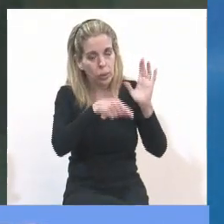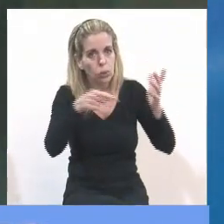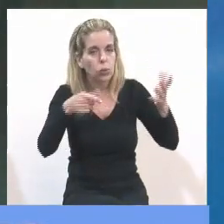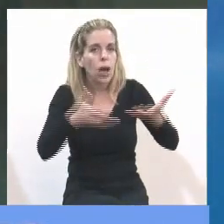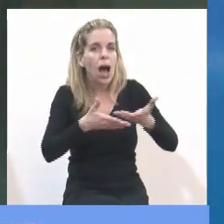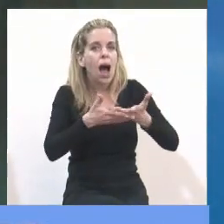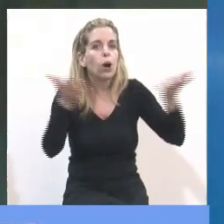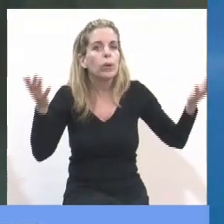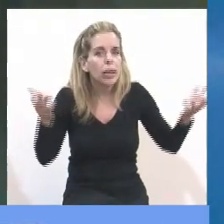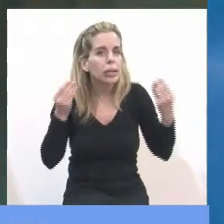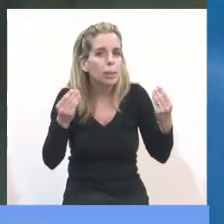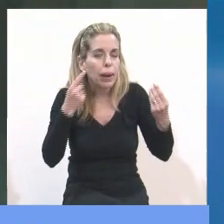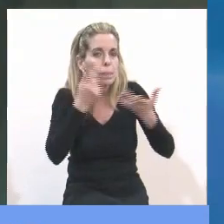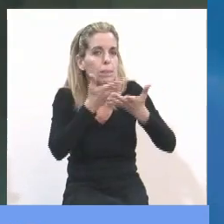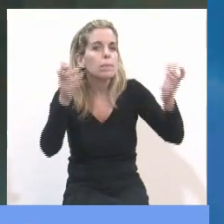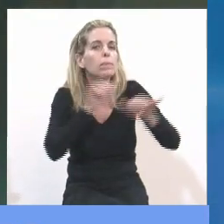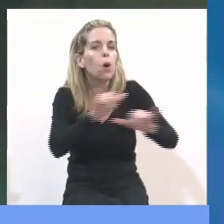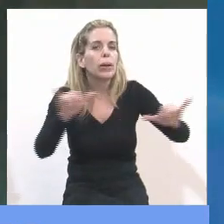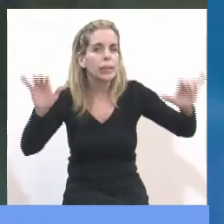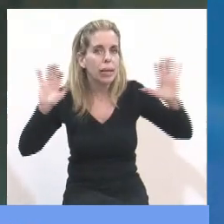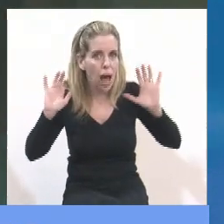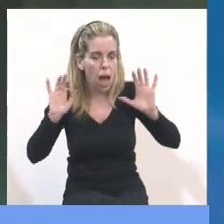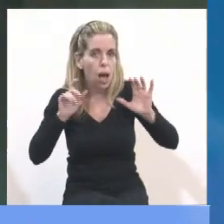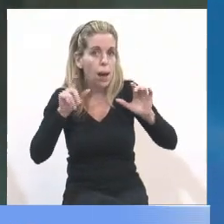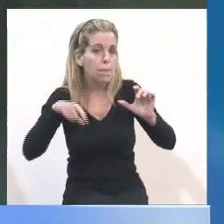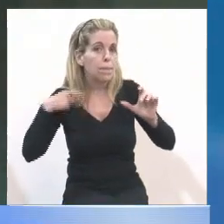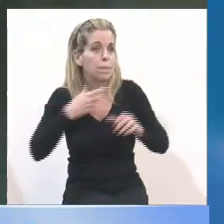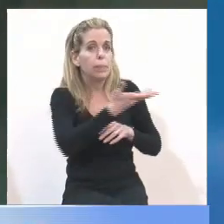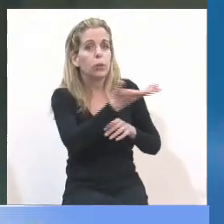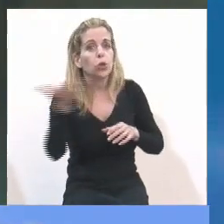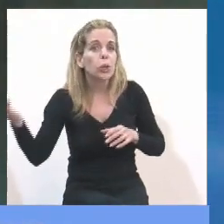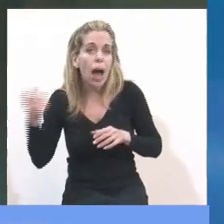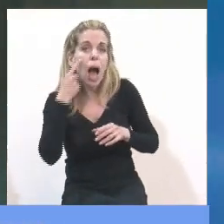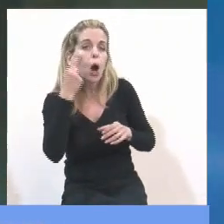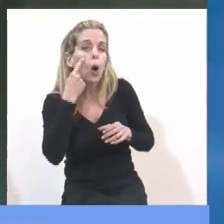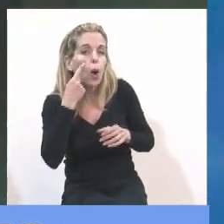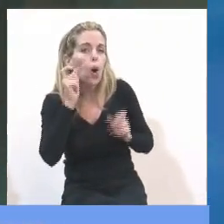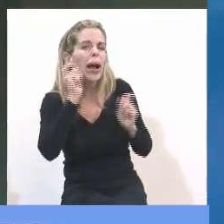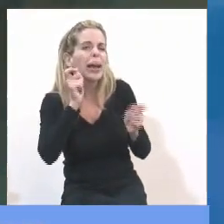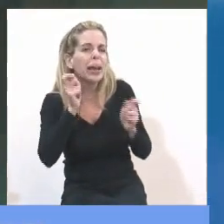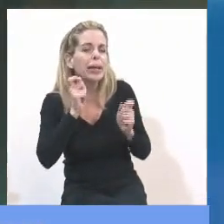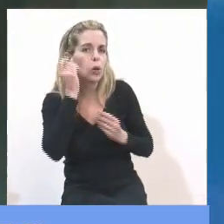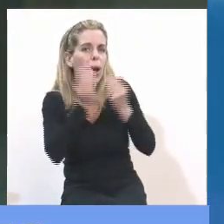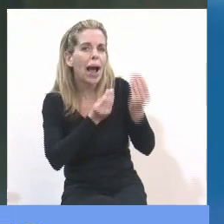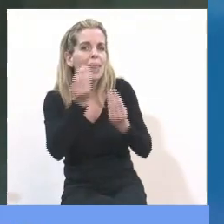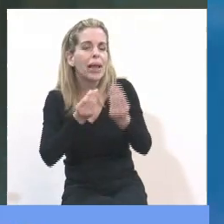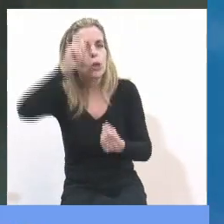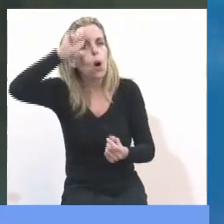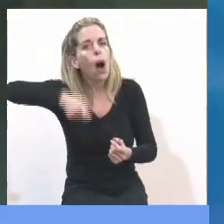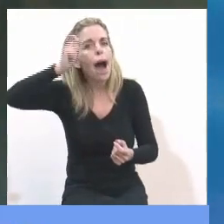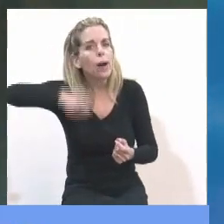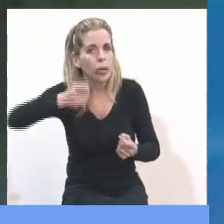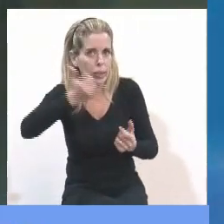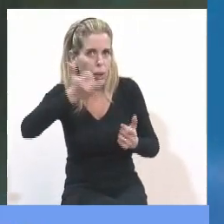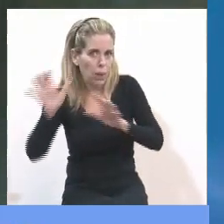es a los fines de publicidad, ¿no?, para que todos los ciudadanos y ciudadanas conozcan quiénes son los que se postulan y a